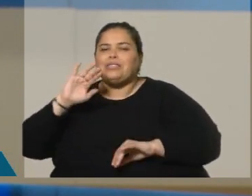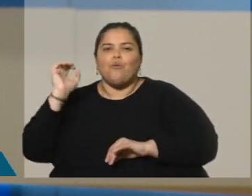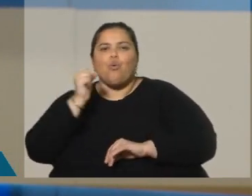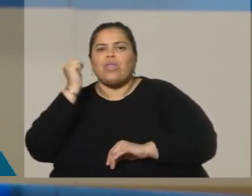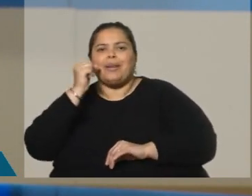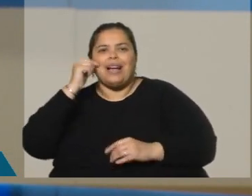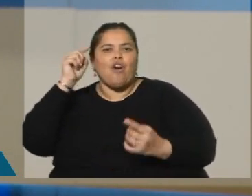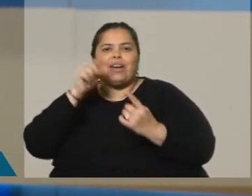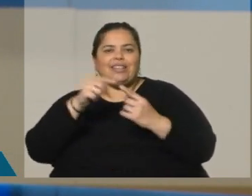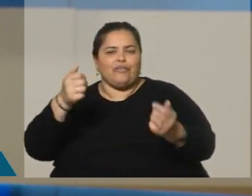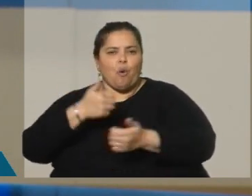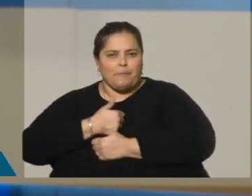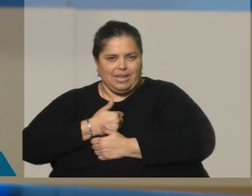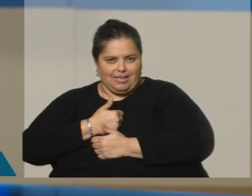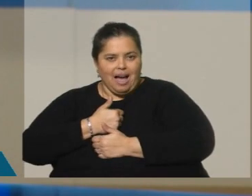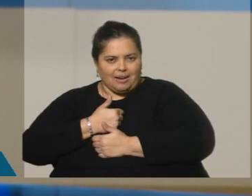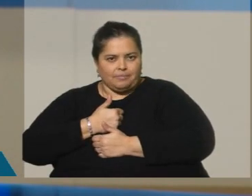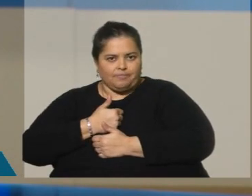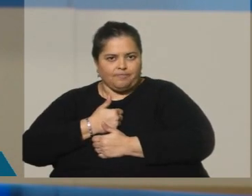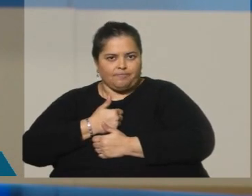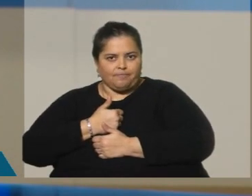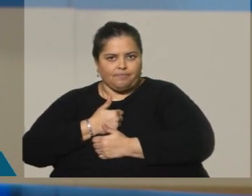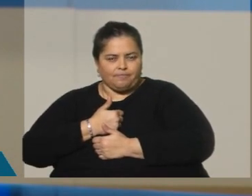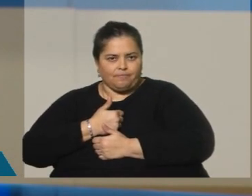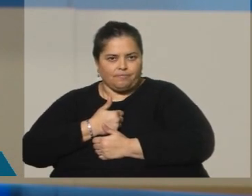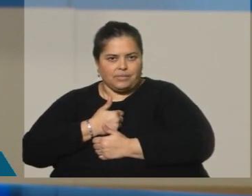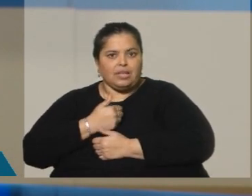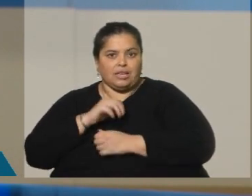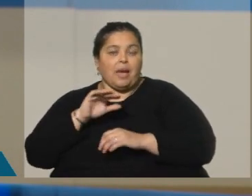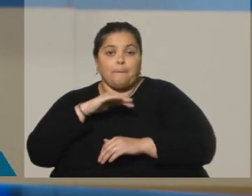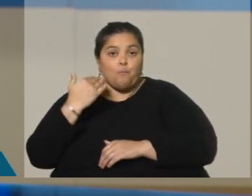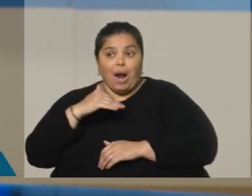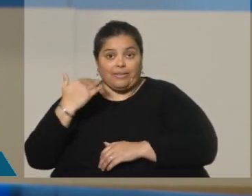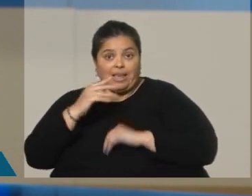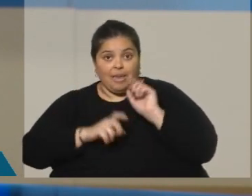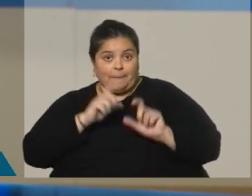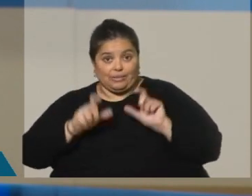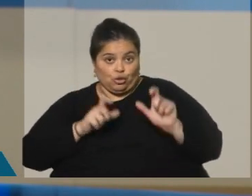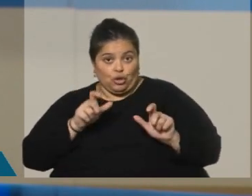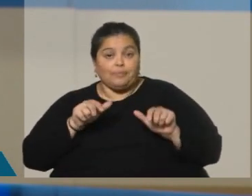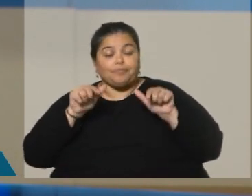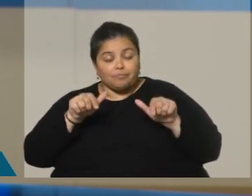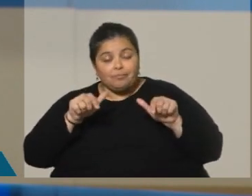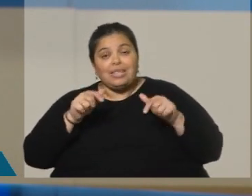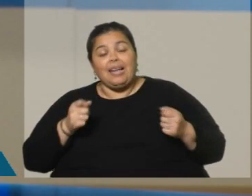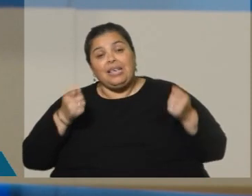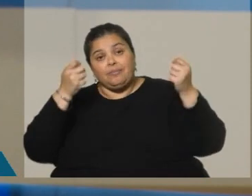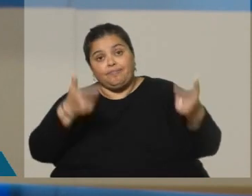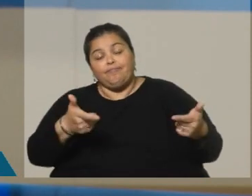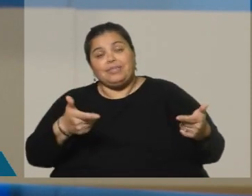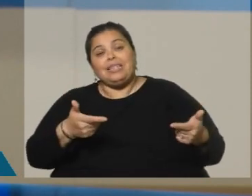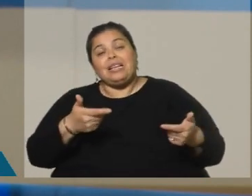por un objetivo militar y de muerte de de personas la implantación de medidas